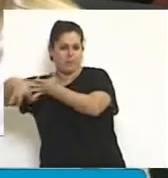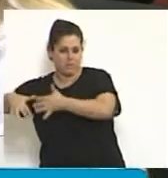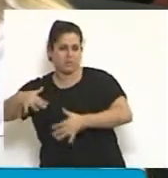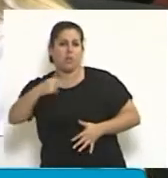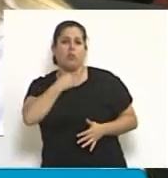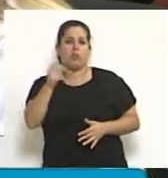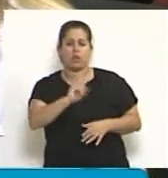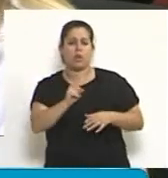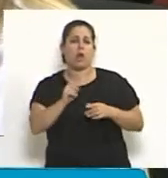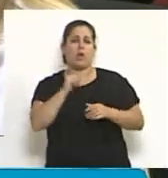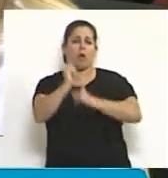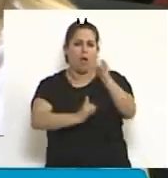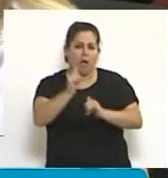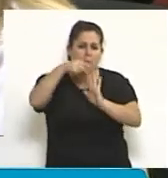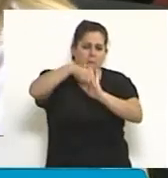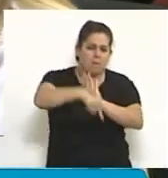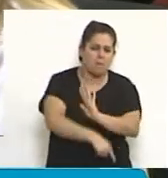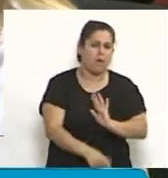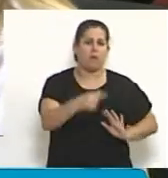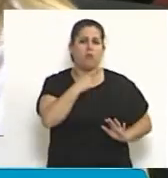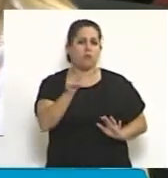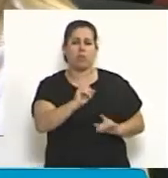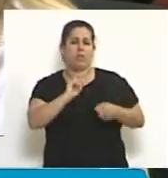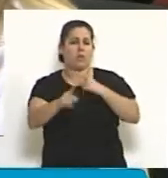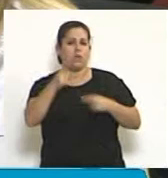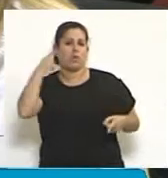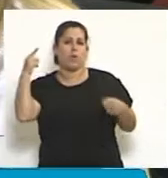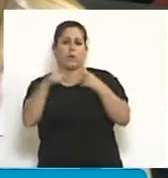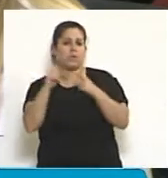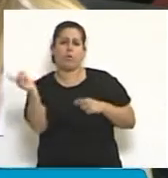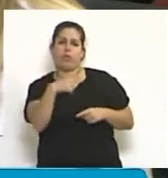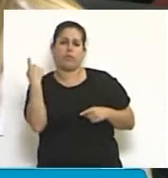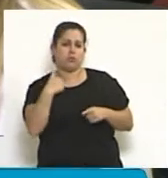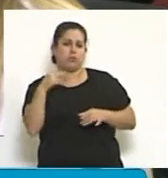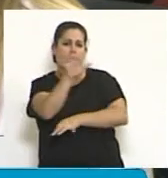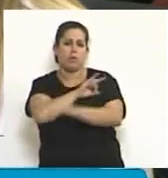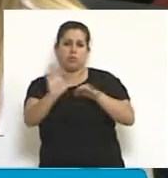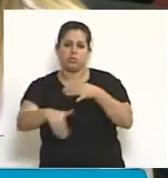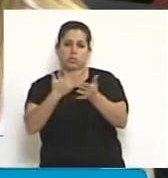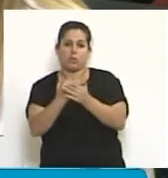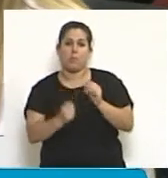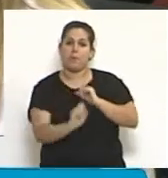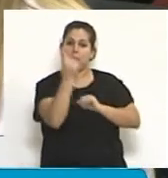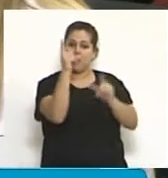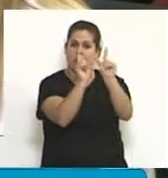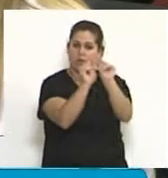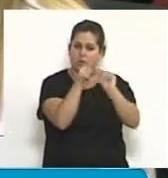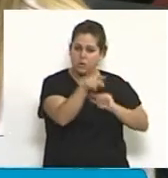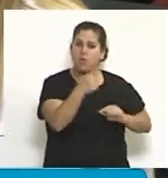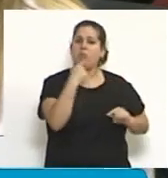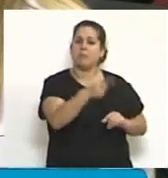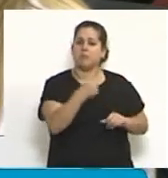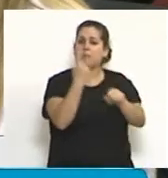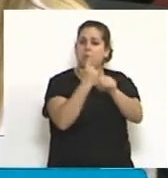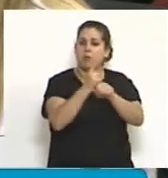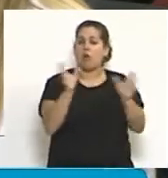No quiero hacer demasiado reconto sobre eso, voy a ir a las objeciones que nosotros planteamos al proyecto. En el primer artículo se prevé la posibilidad de que el